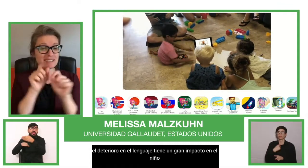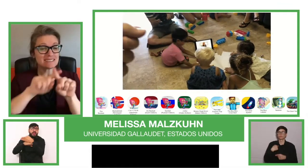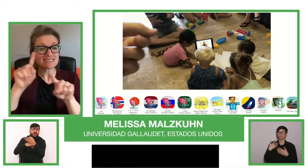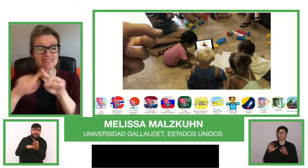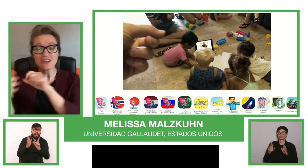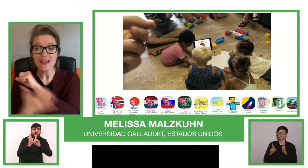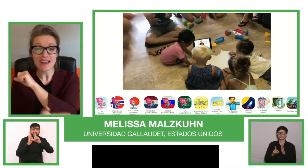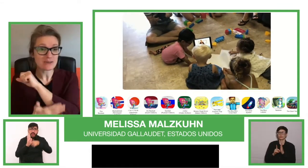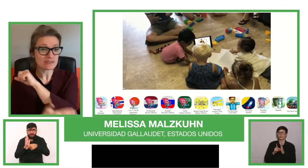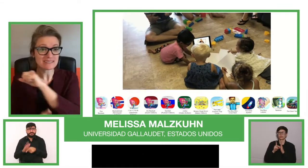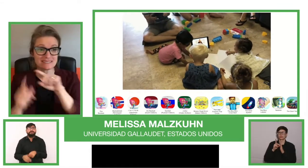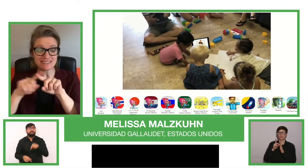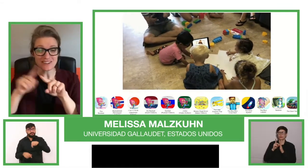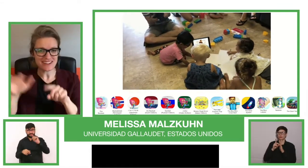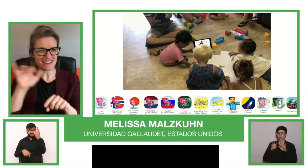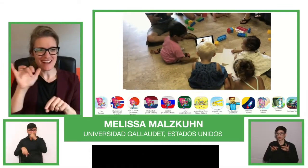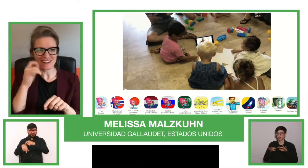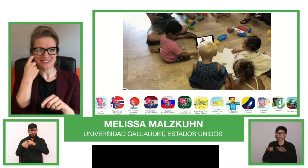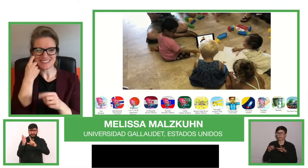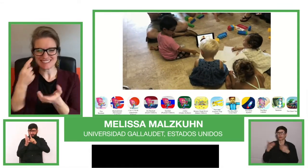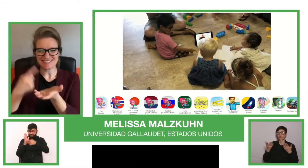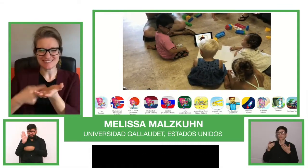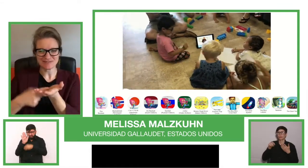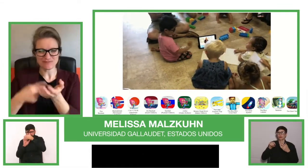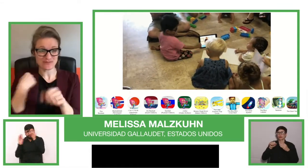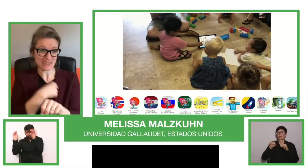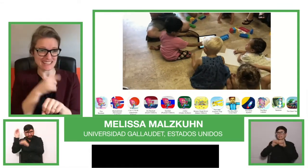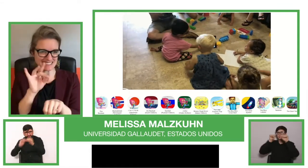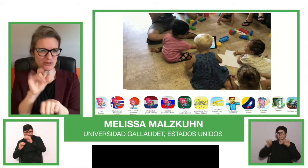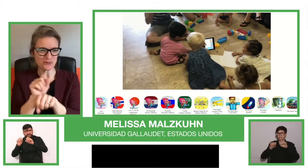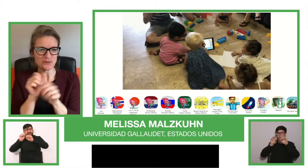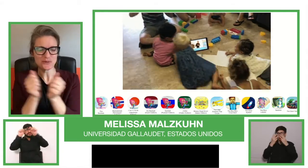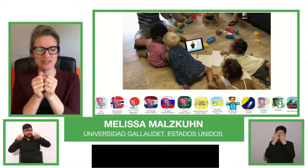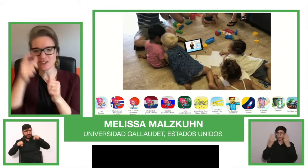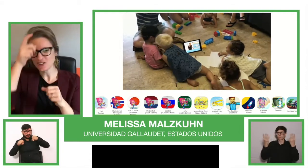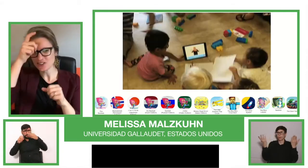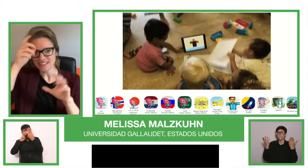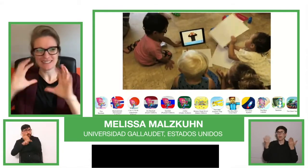es una herramienta para que se creen